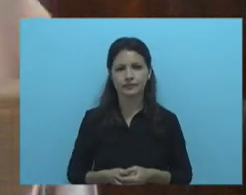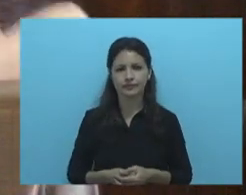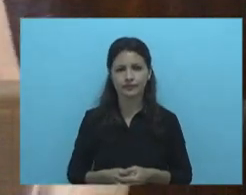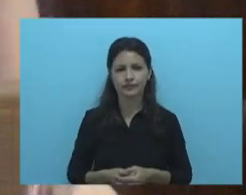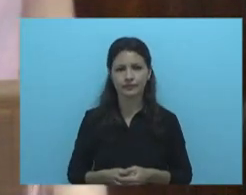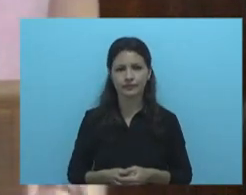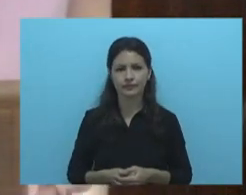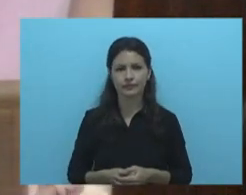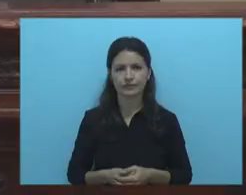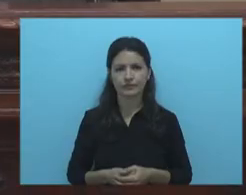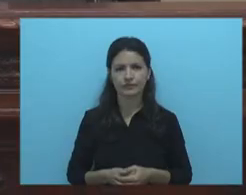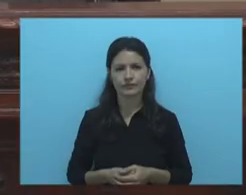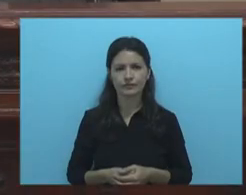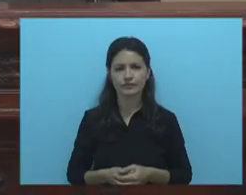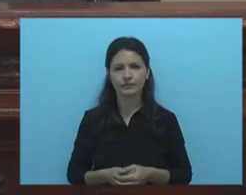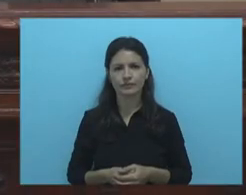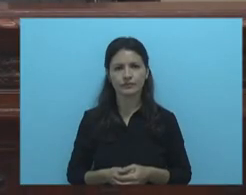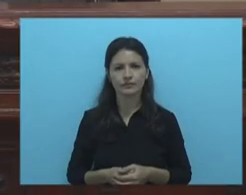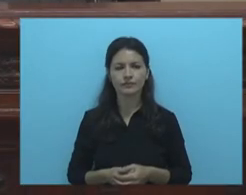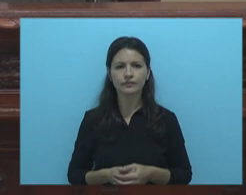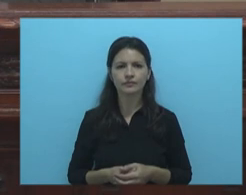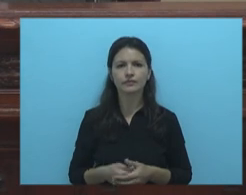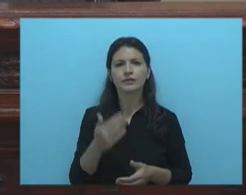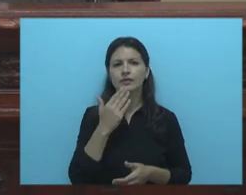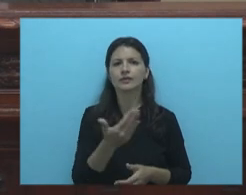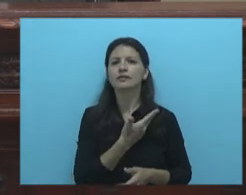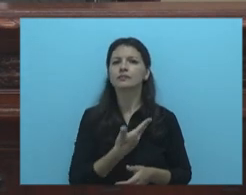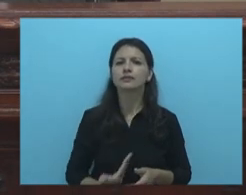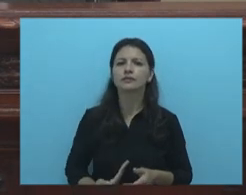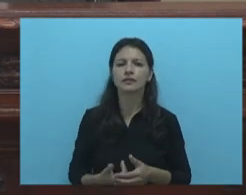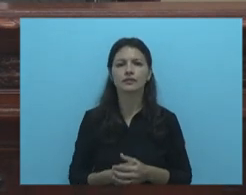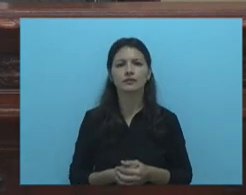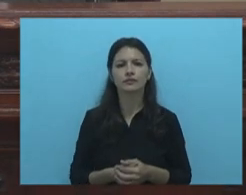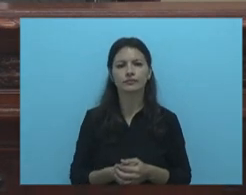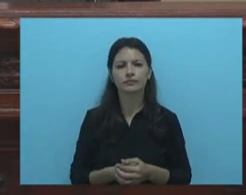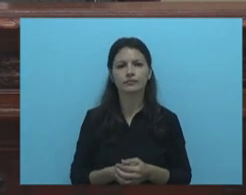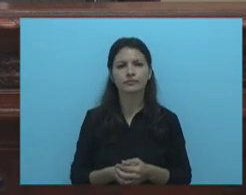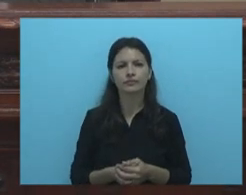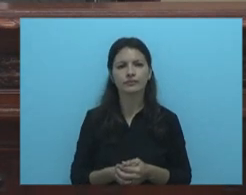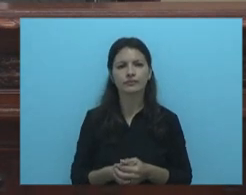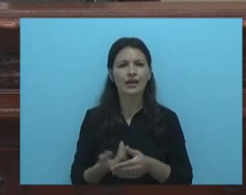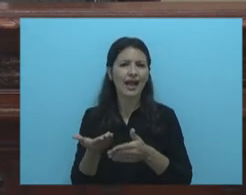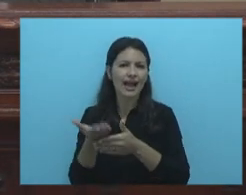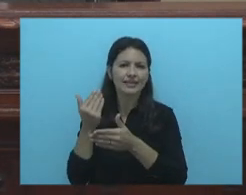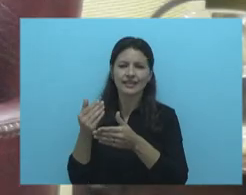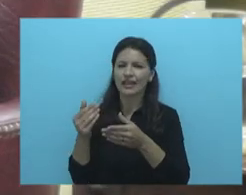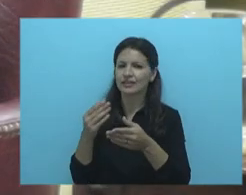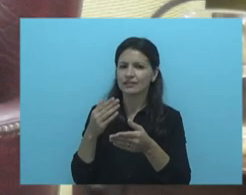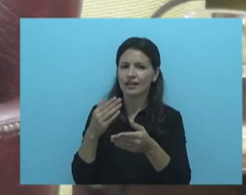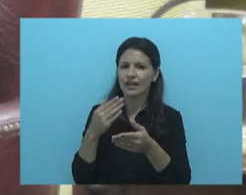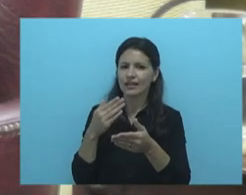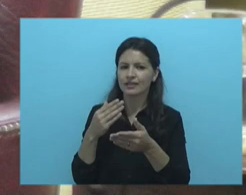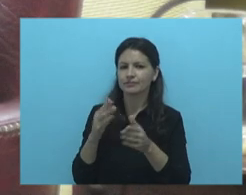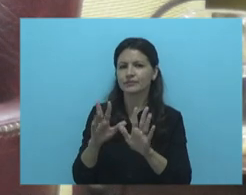diputada. Diputada Armas Velavi, tiene la palabra. Gracias, señor presidente. Cuestiones que estuvimos conversando con la diputada de Ponti, así que